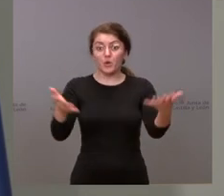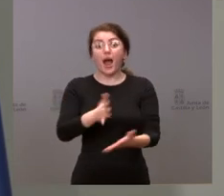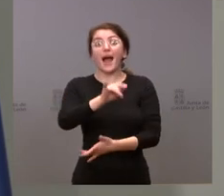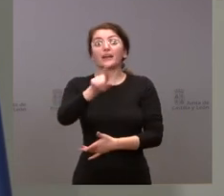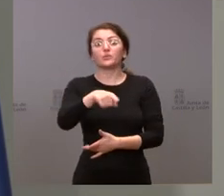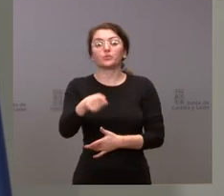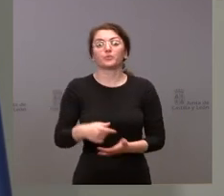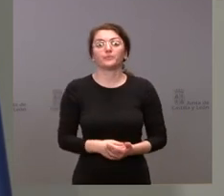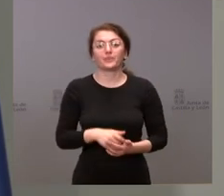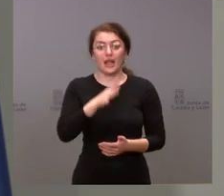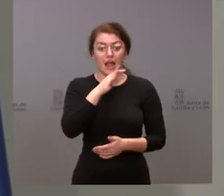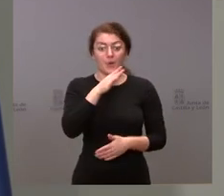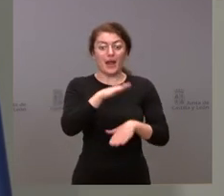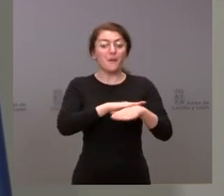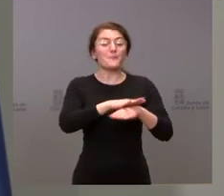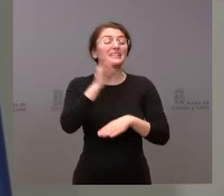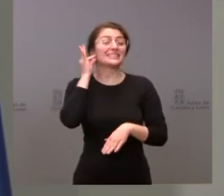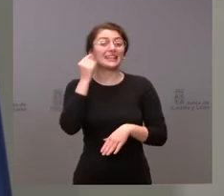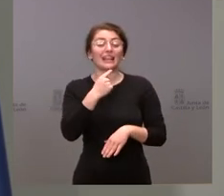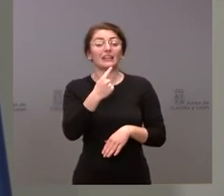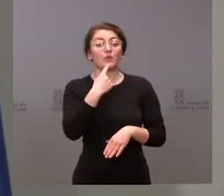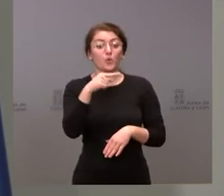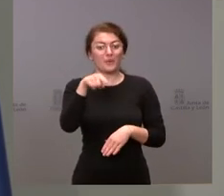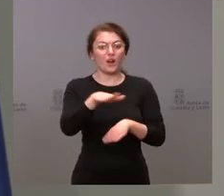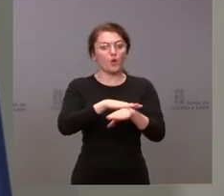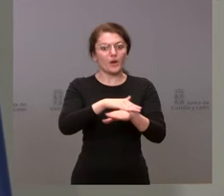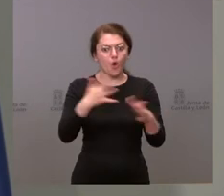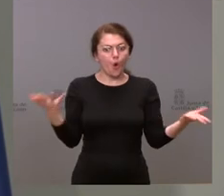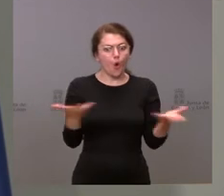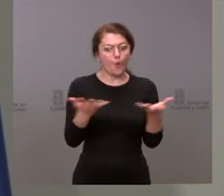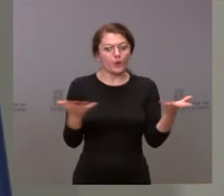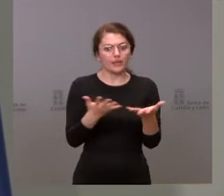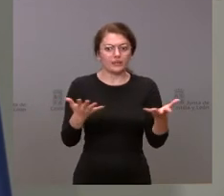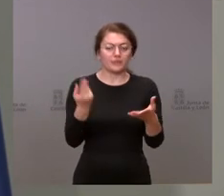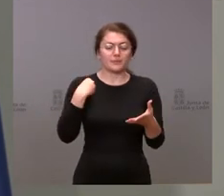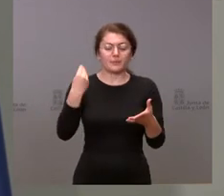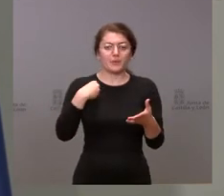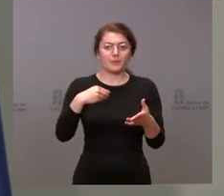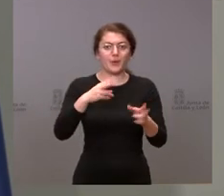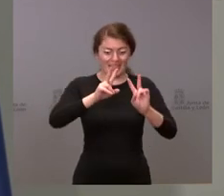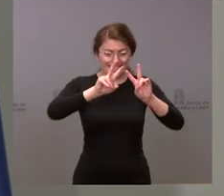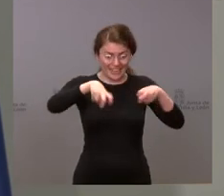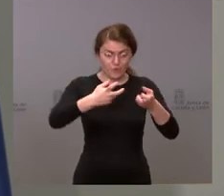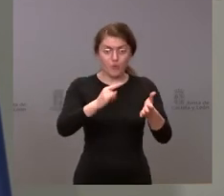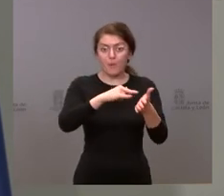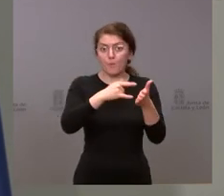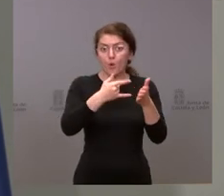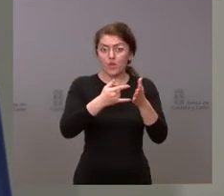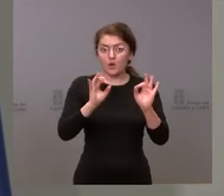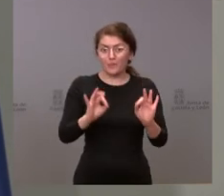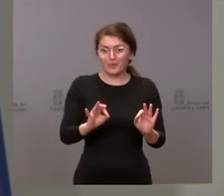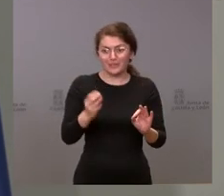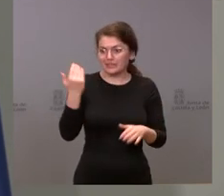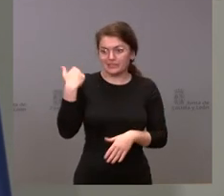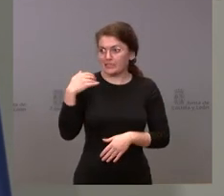manifestó que era urgente para el gobierno la reforma del modelo pero llevamos ya cuatro años sin que se